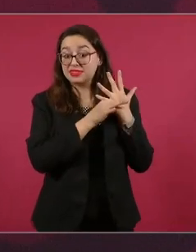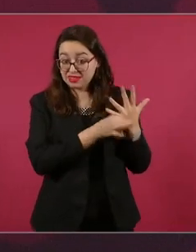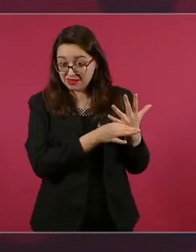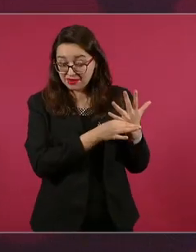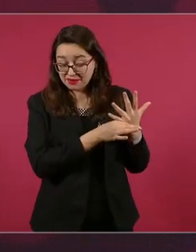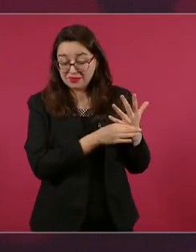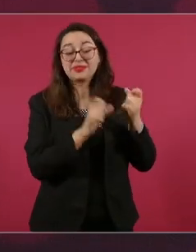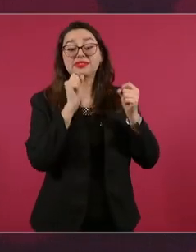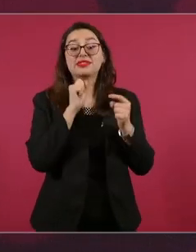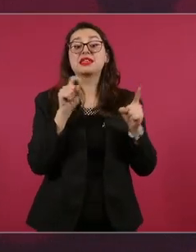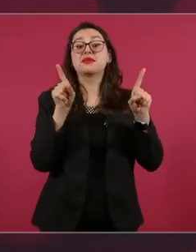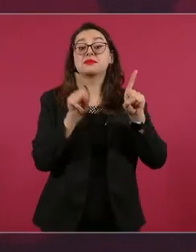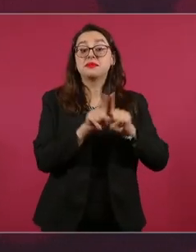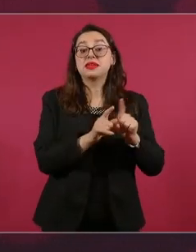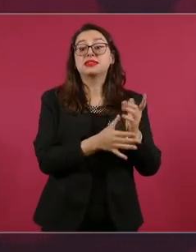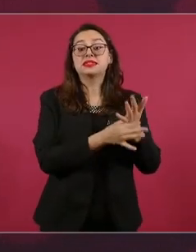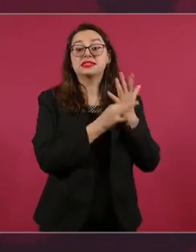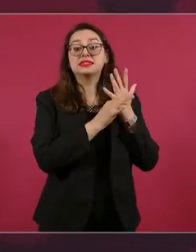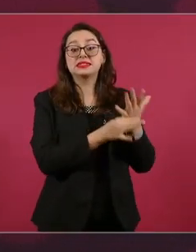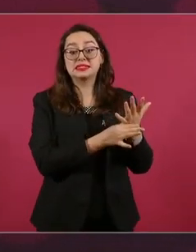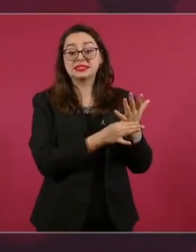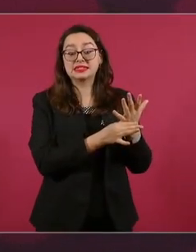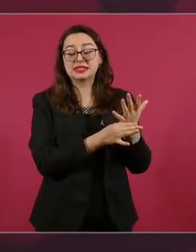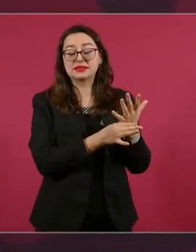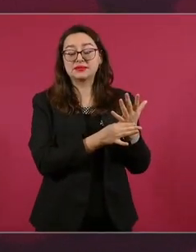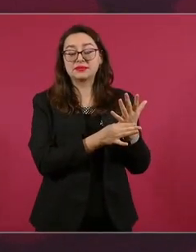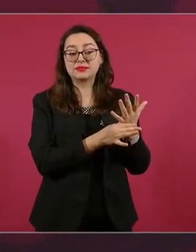de que le ordenaron